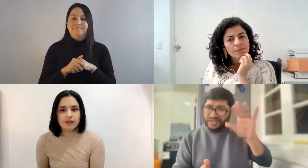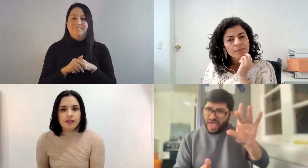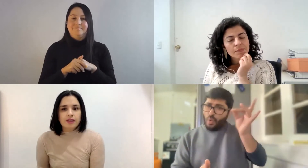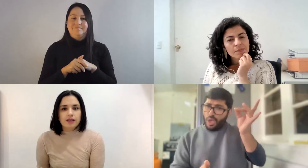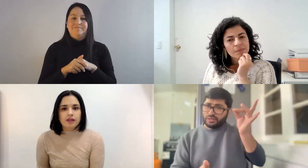Entonces,